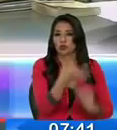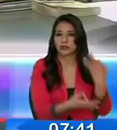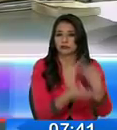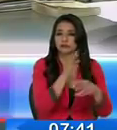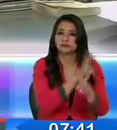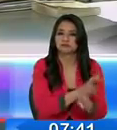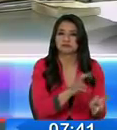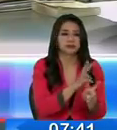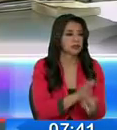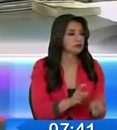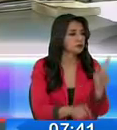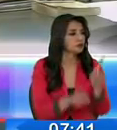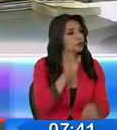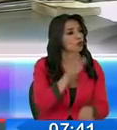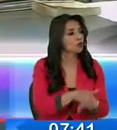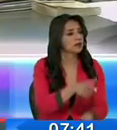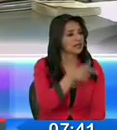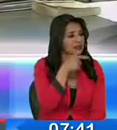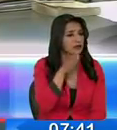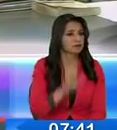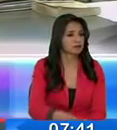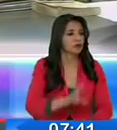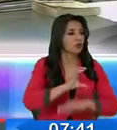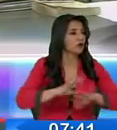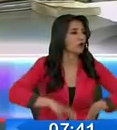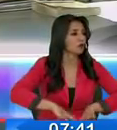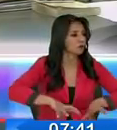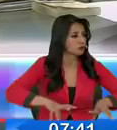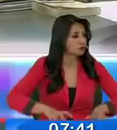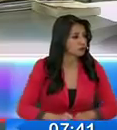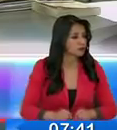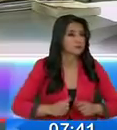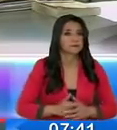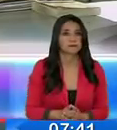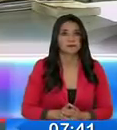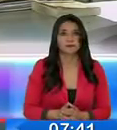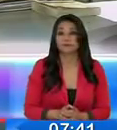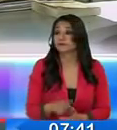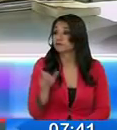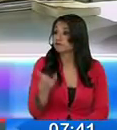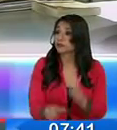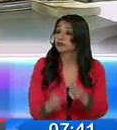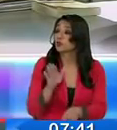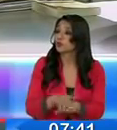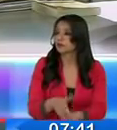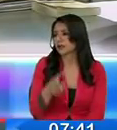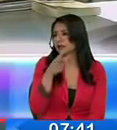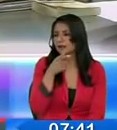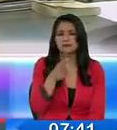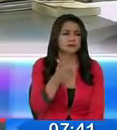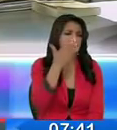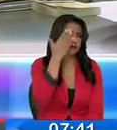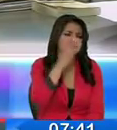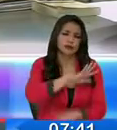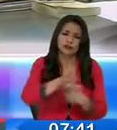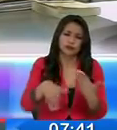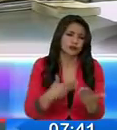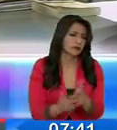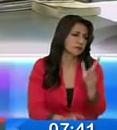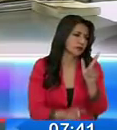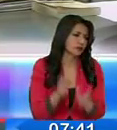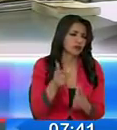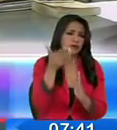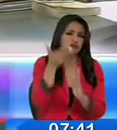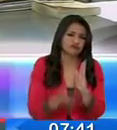de los culpables del asalto al país que están en Contraloría. ¿Y quiénes son esos presuntos responsables? Pero tienen que ser todos aquellos que están en los